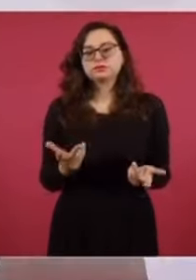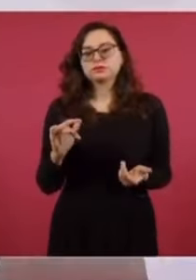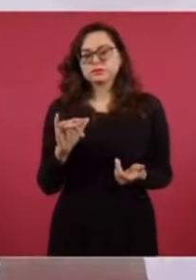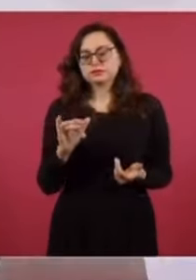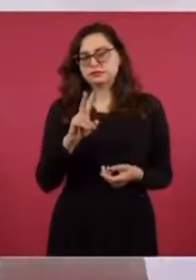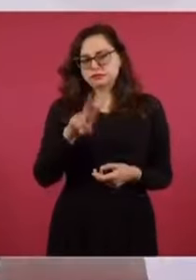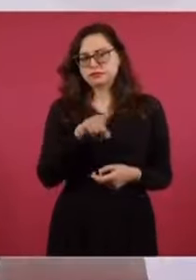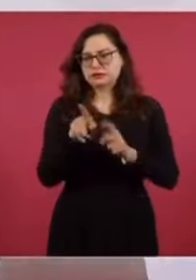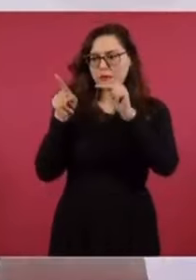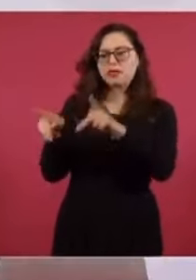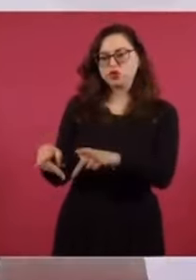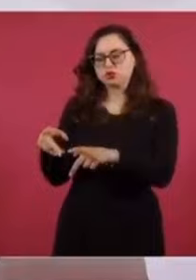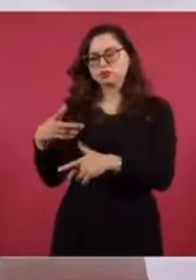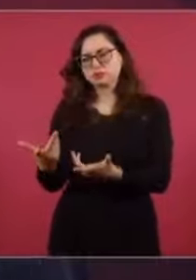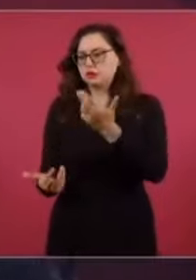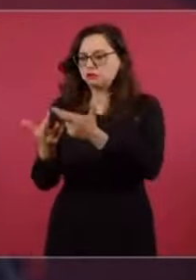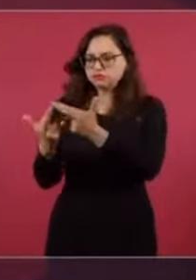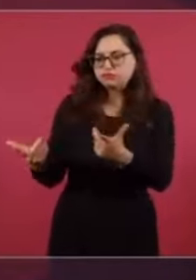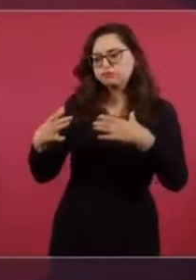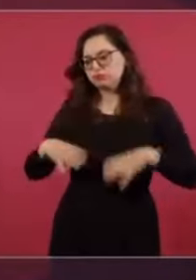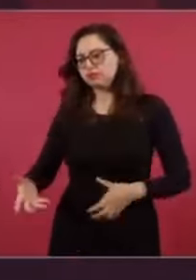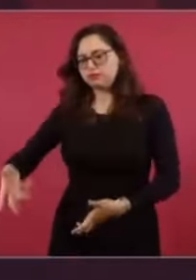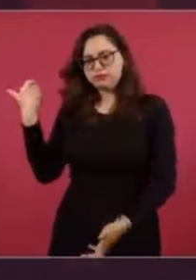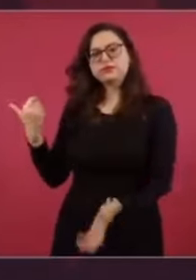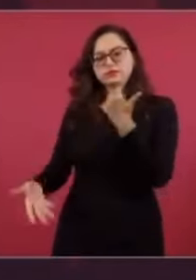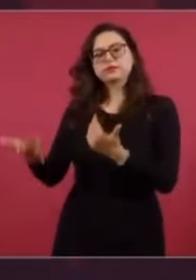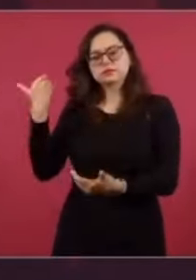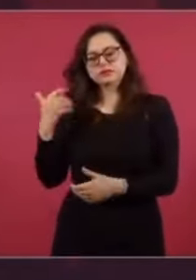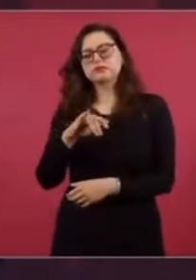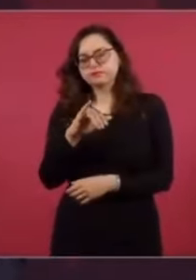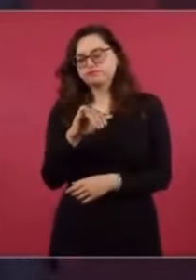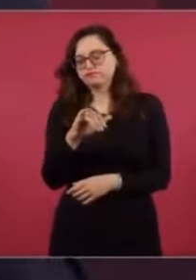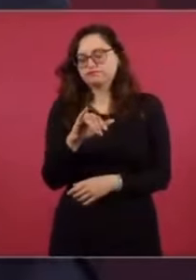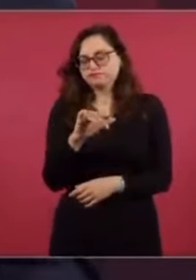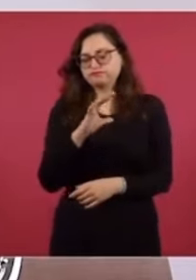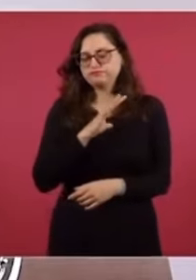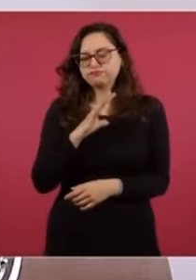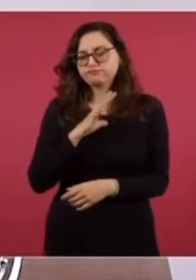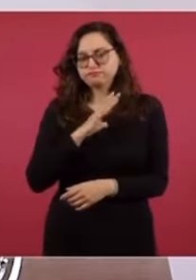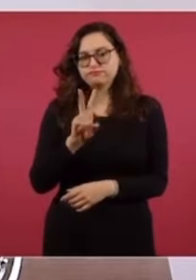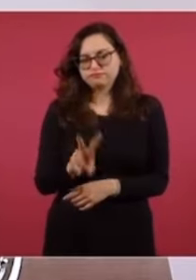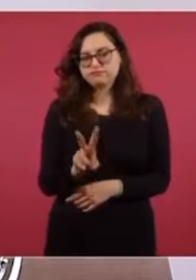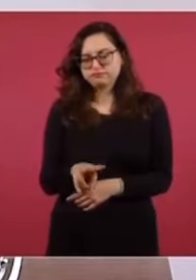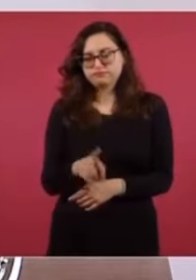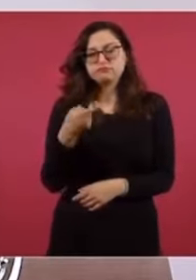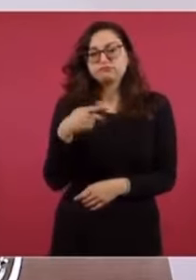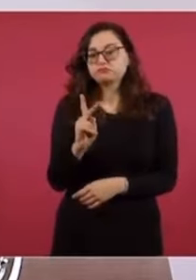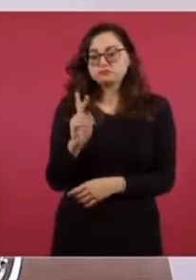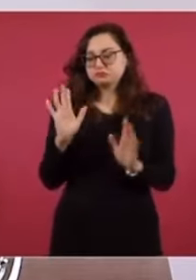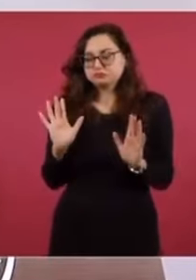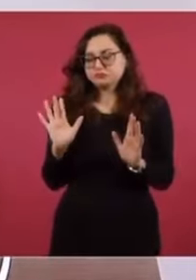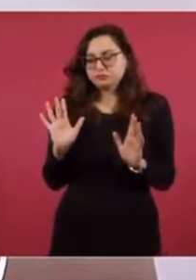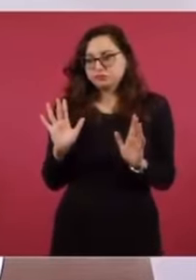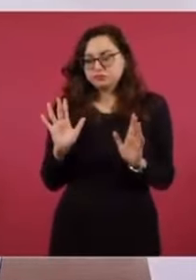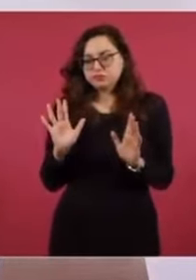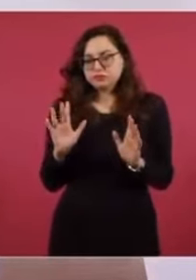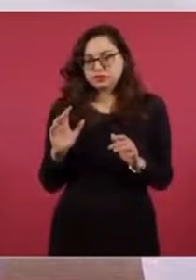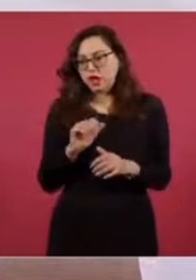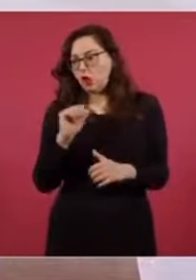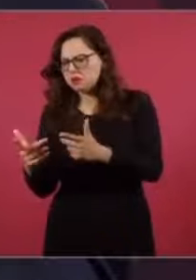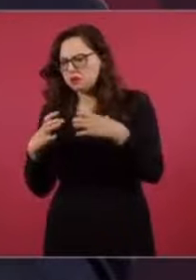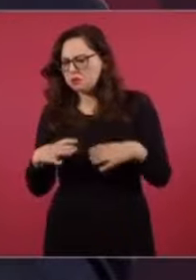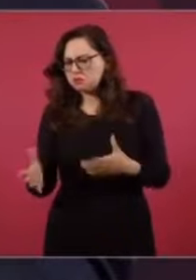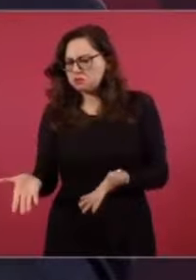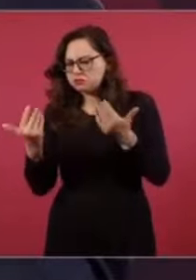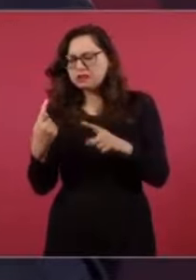dio este caso al que haces mención de la profanación de las tumbas pero no este hay más que